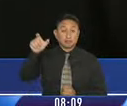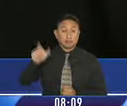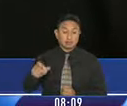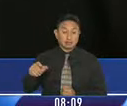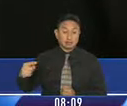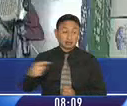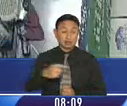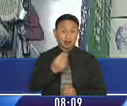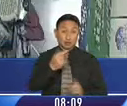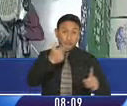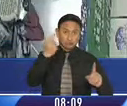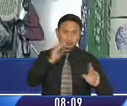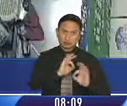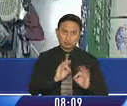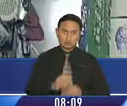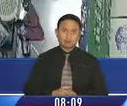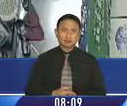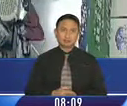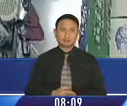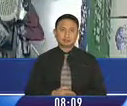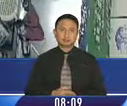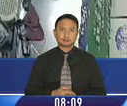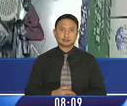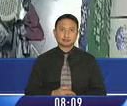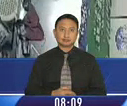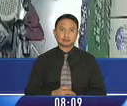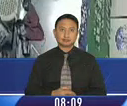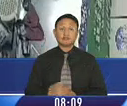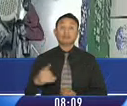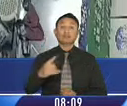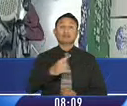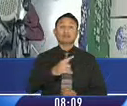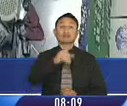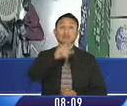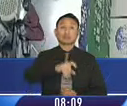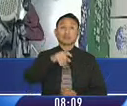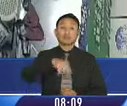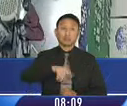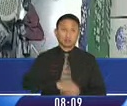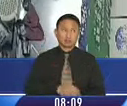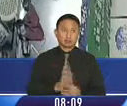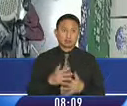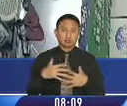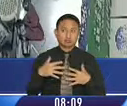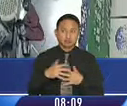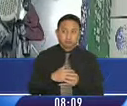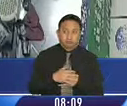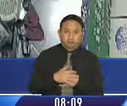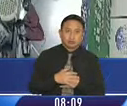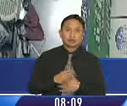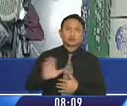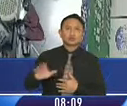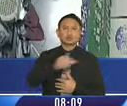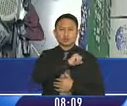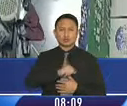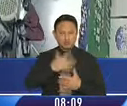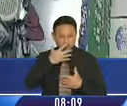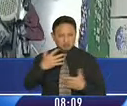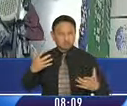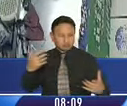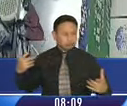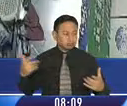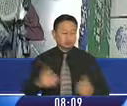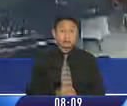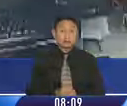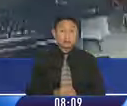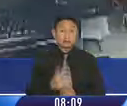atacan a los chicos. Además de los delincuentes, el miedo invadió el lugar. La actitud y acción violenta de los pillos